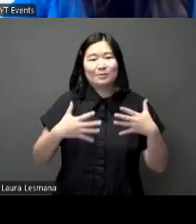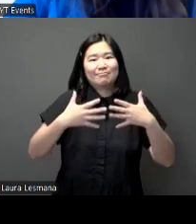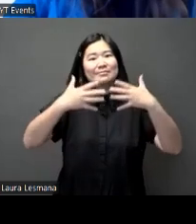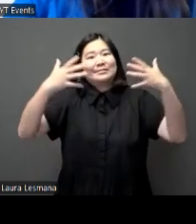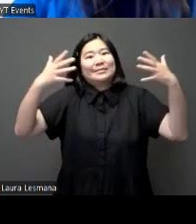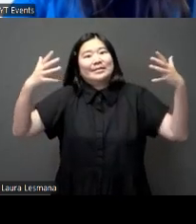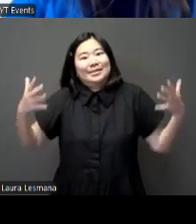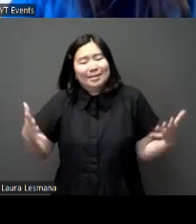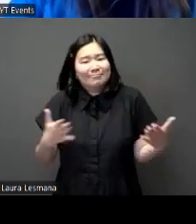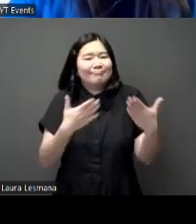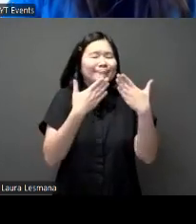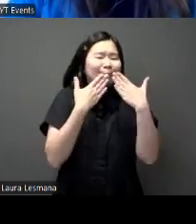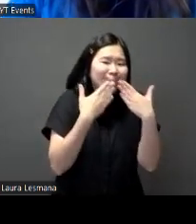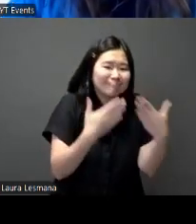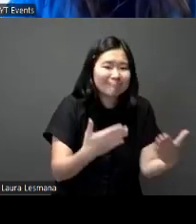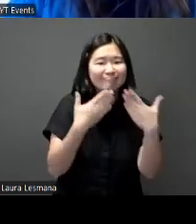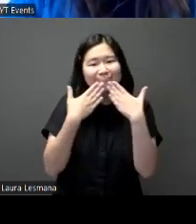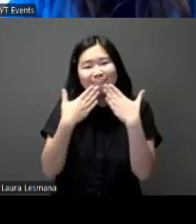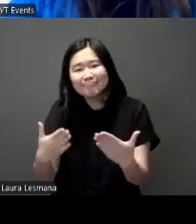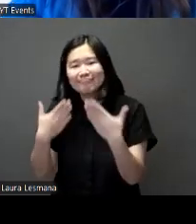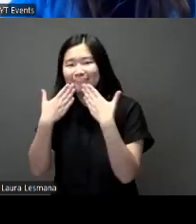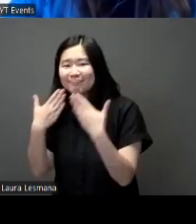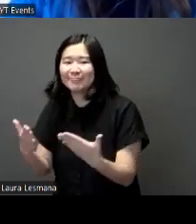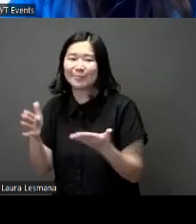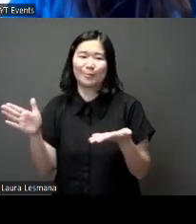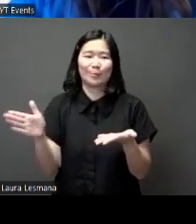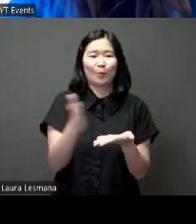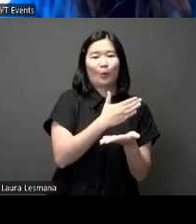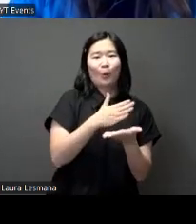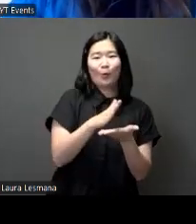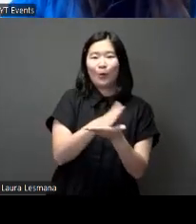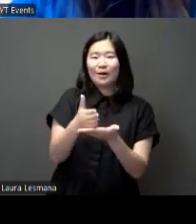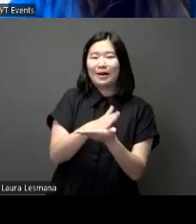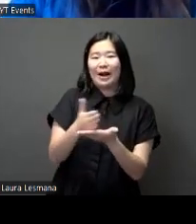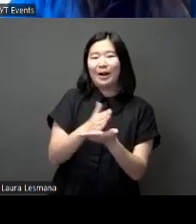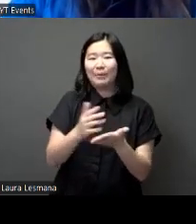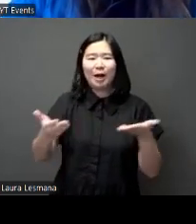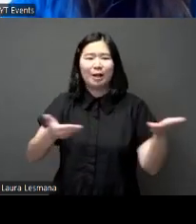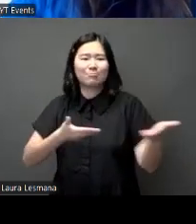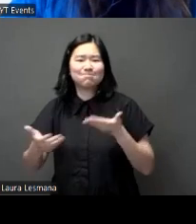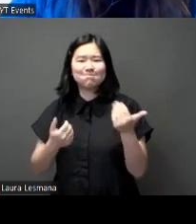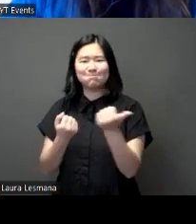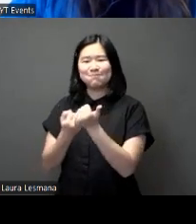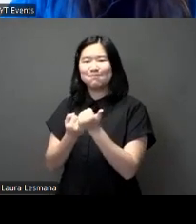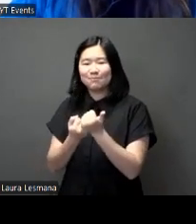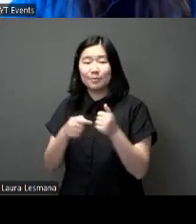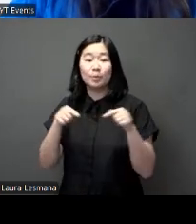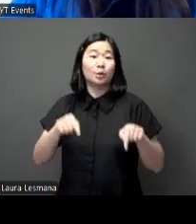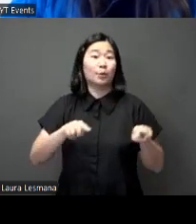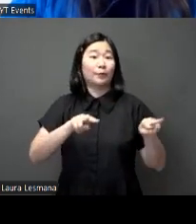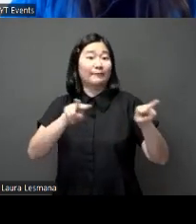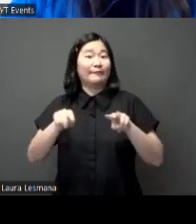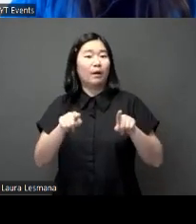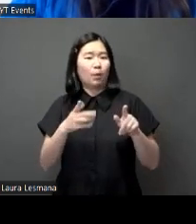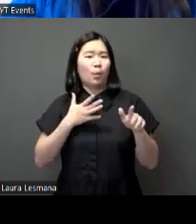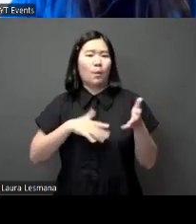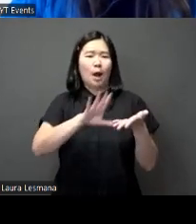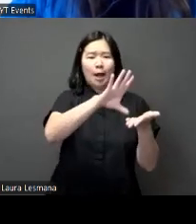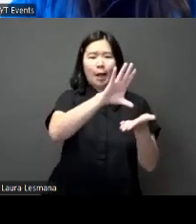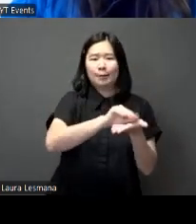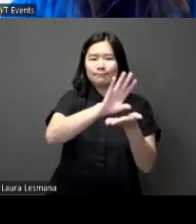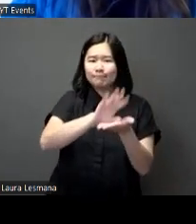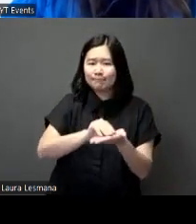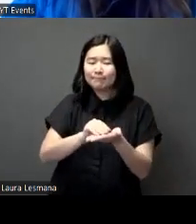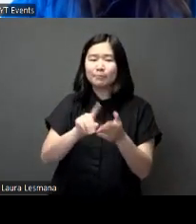being intérpretes recorded and de live lenguaje de streamed señas por su via apoyo el día YouTube de hoy. channel. Estamos grabando la Recordings will be sesión found de on the hoy course website y later se today. está